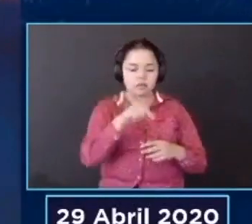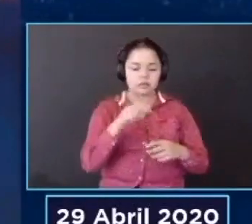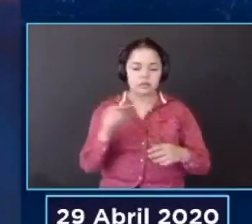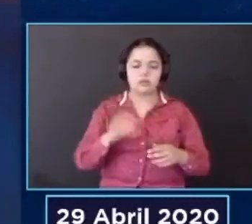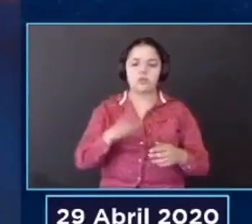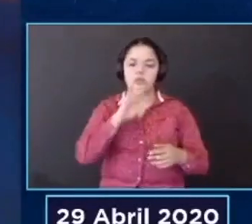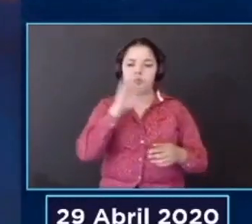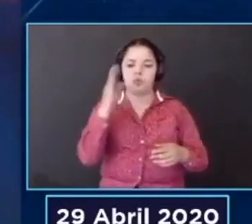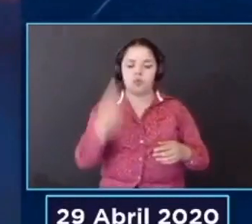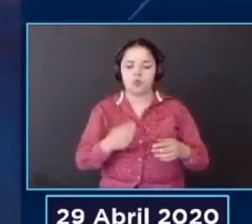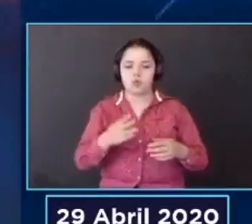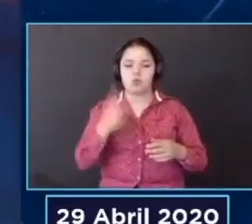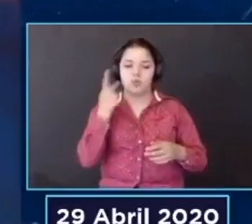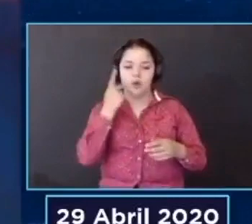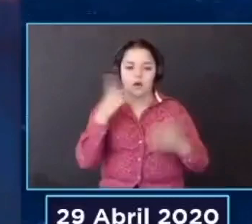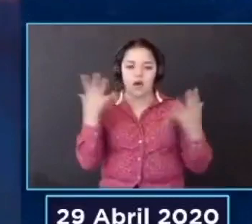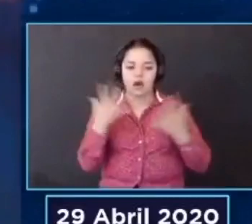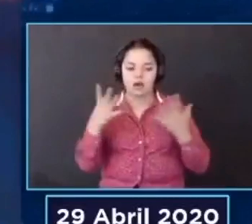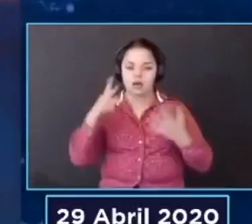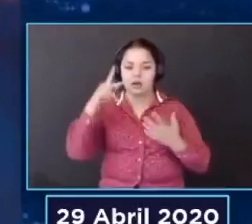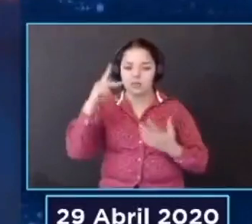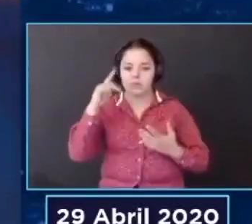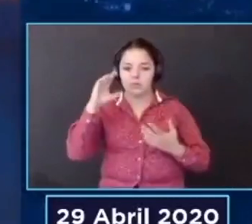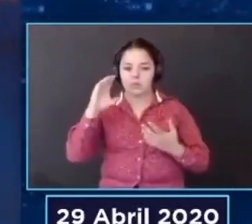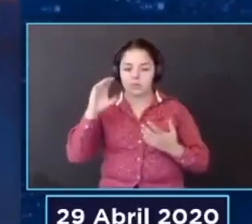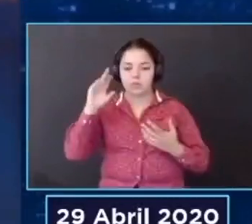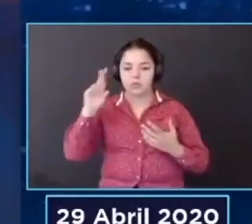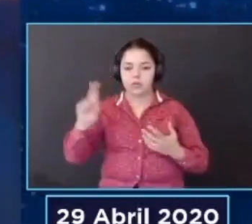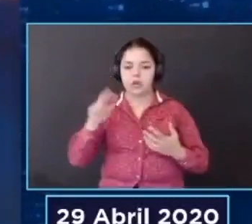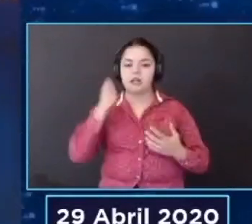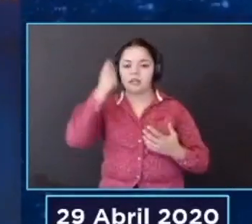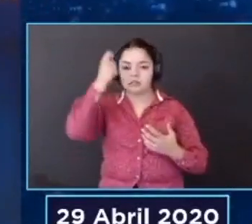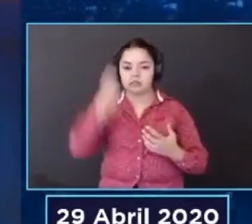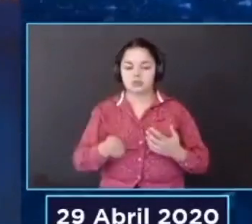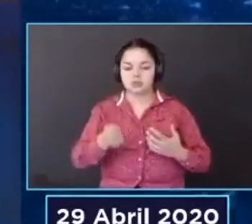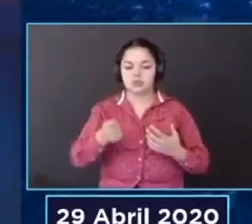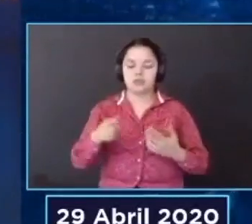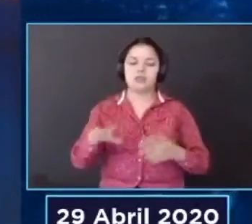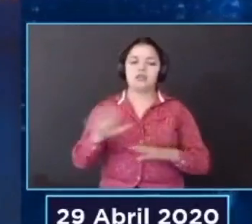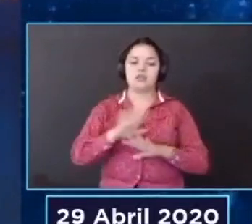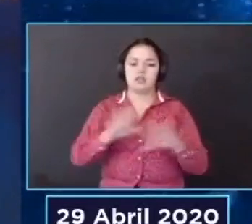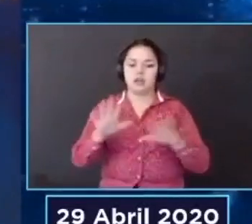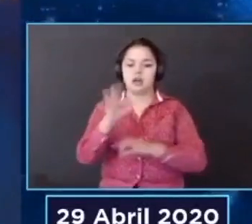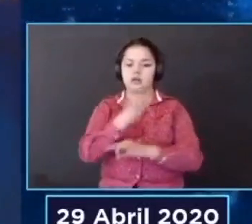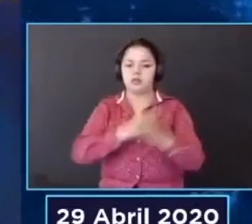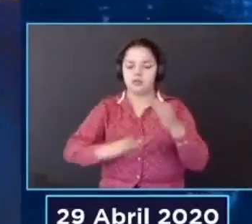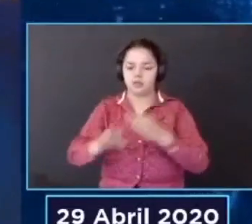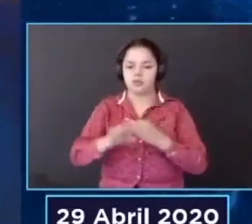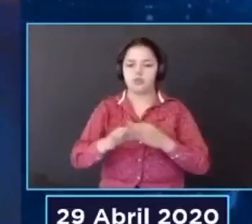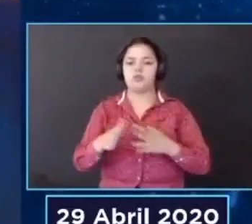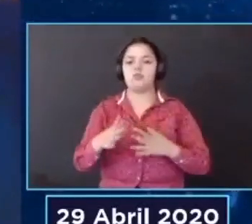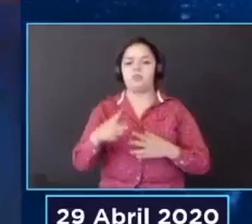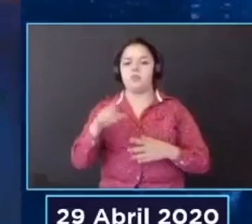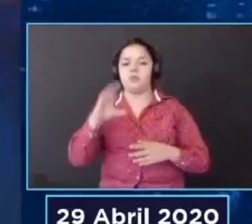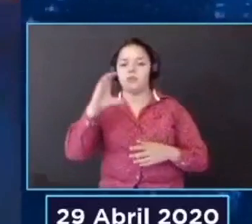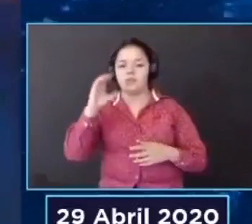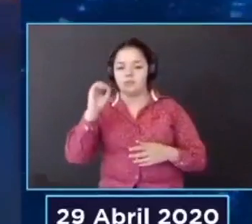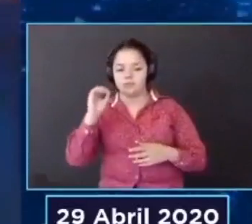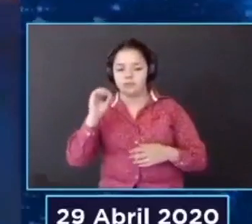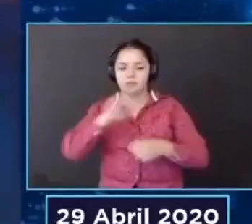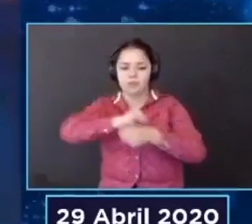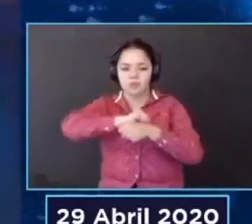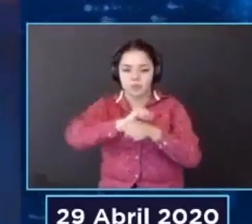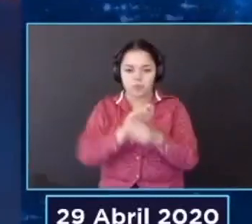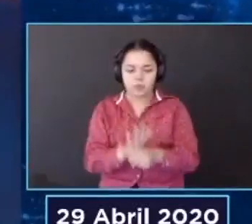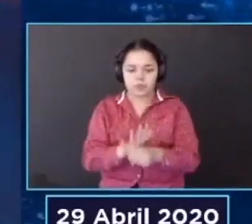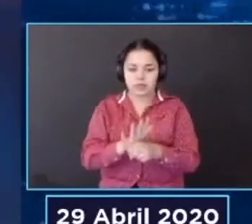por COVID. Entonces, para ese proceso estadístico llevan algunos días. Por eso de repente van a ver que son 10, por